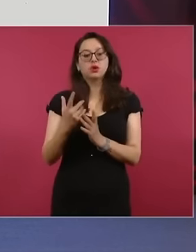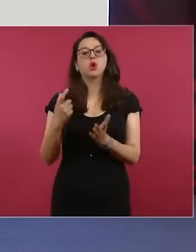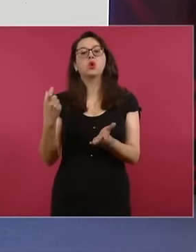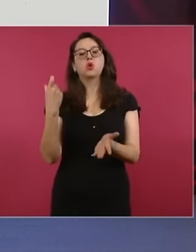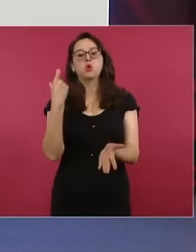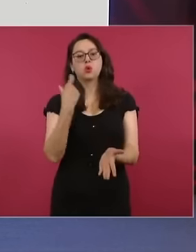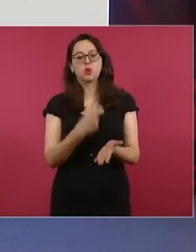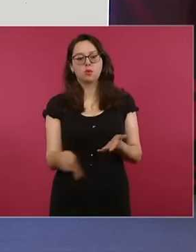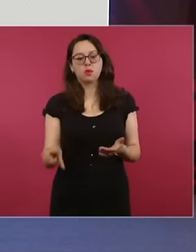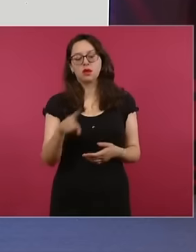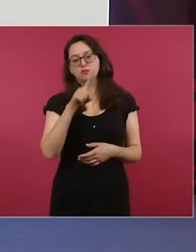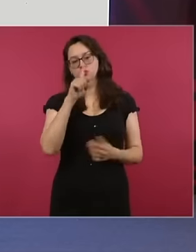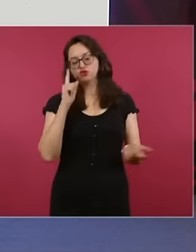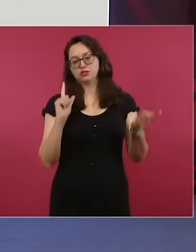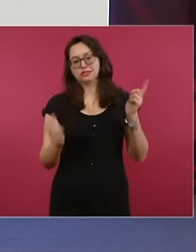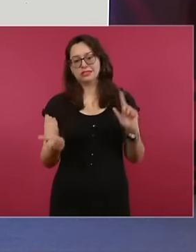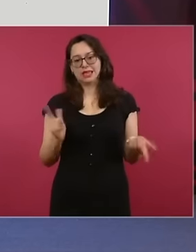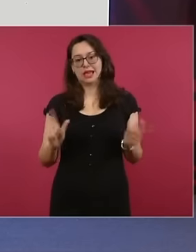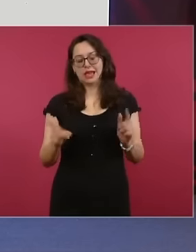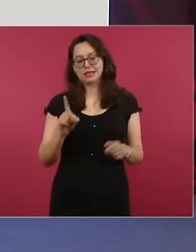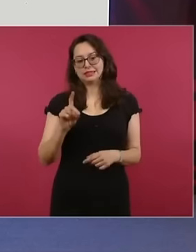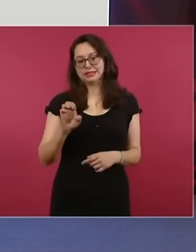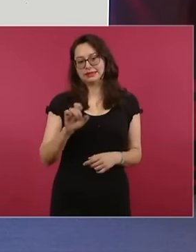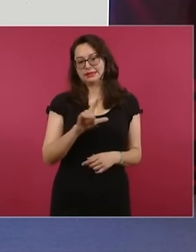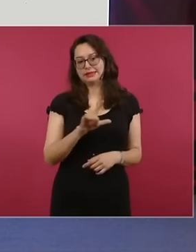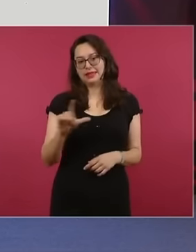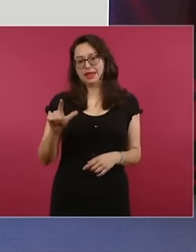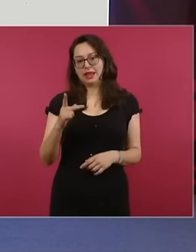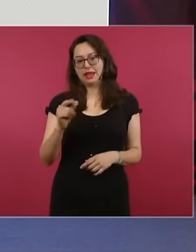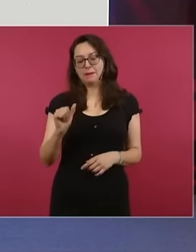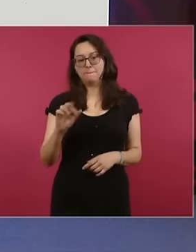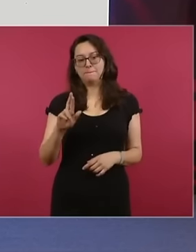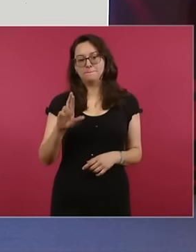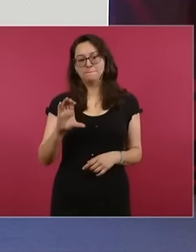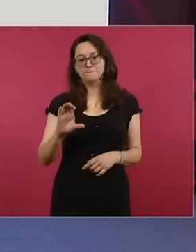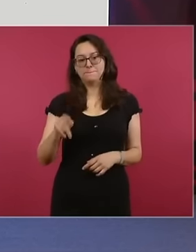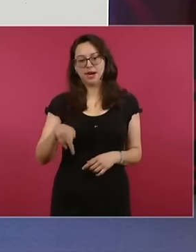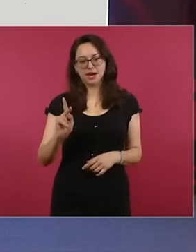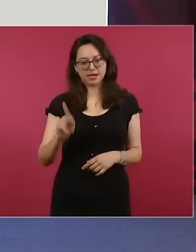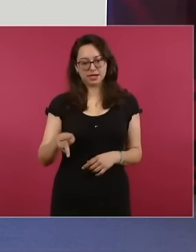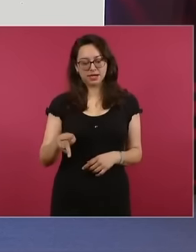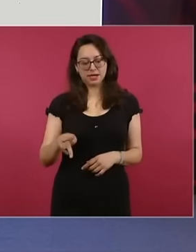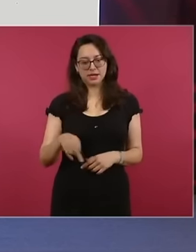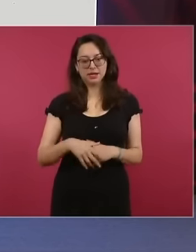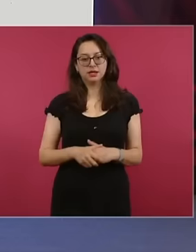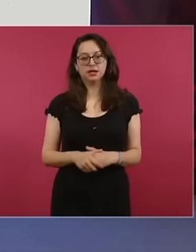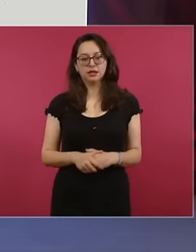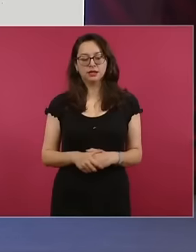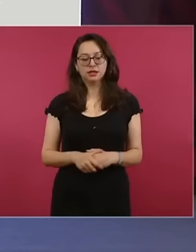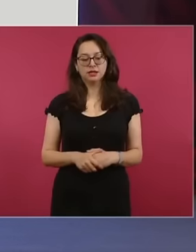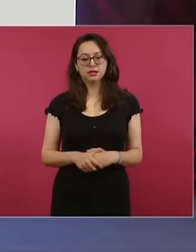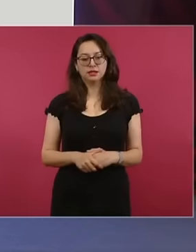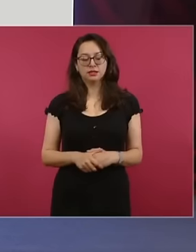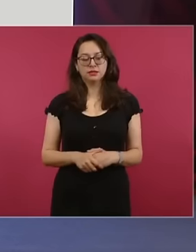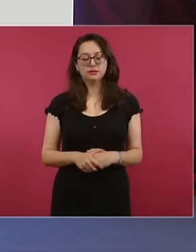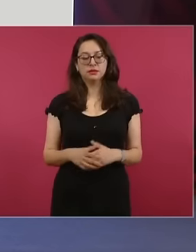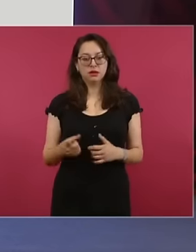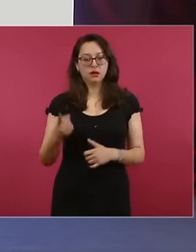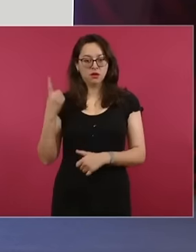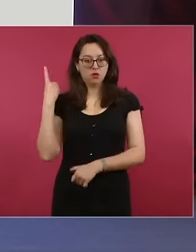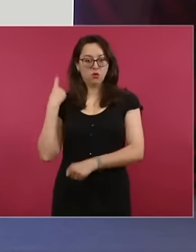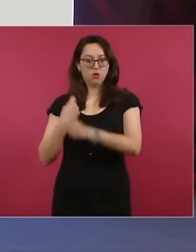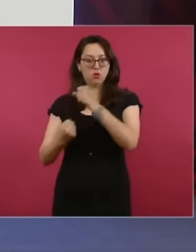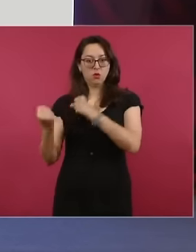En este fue el promedio del año